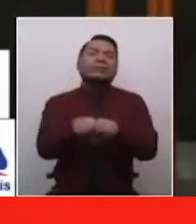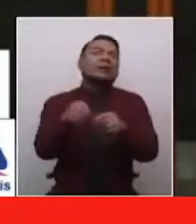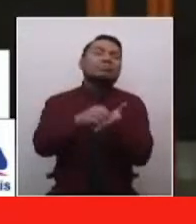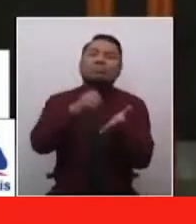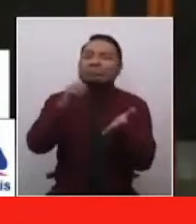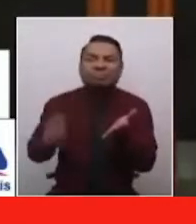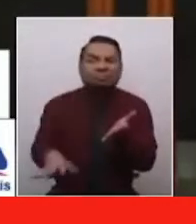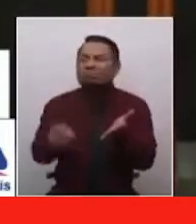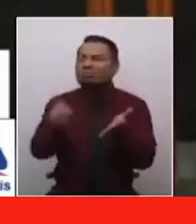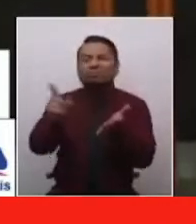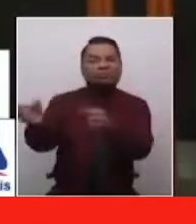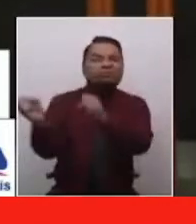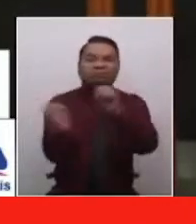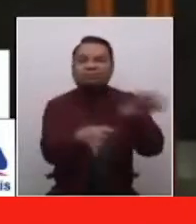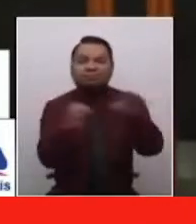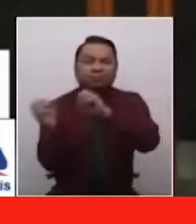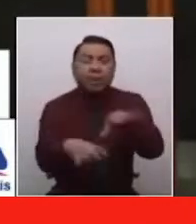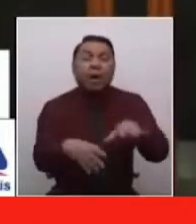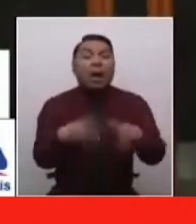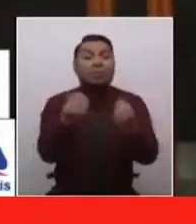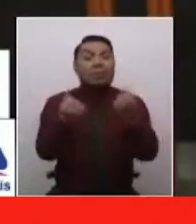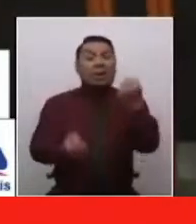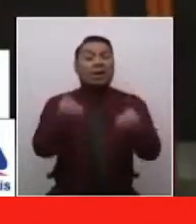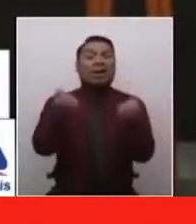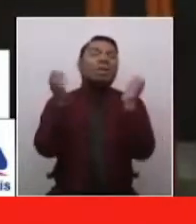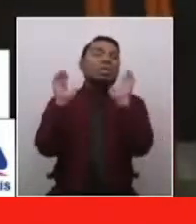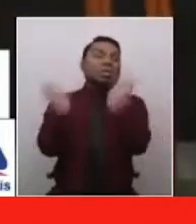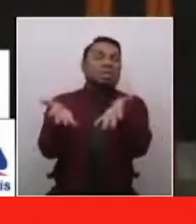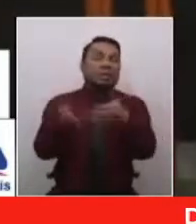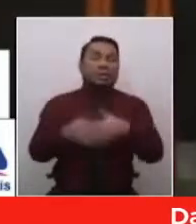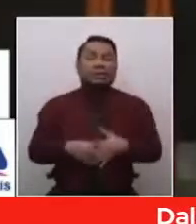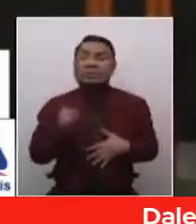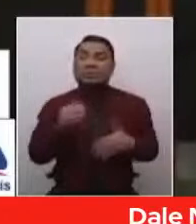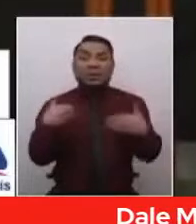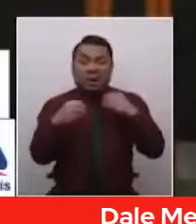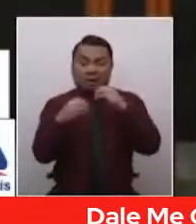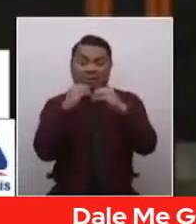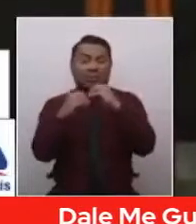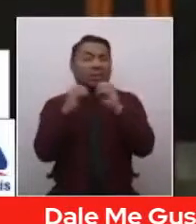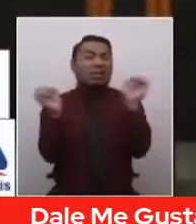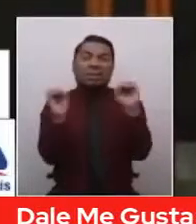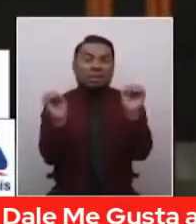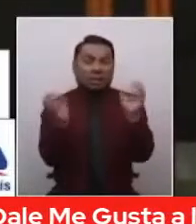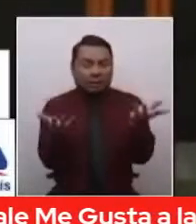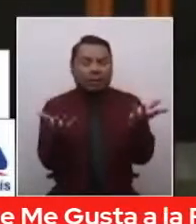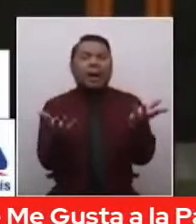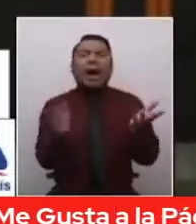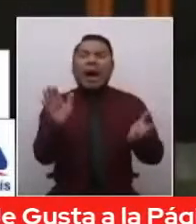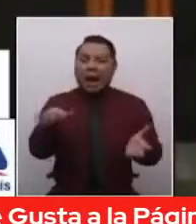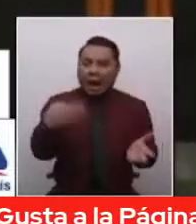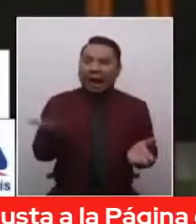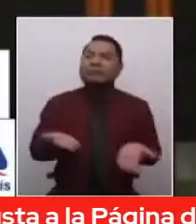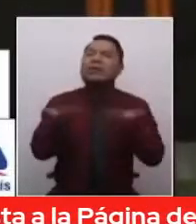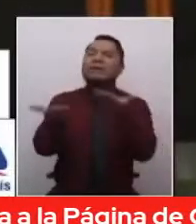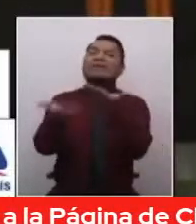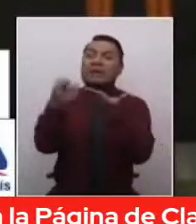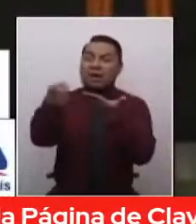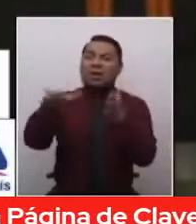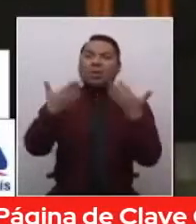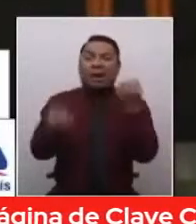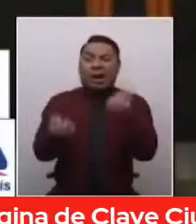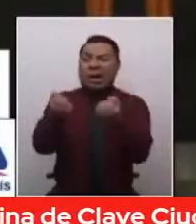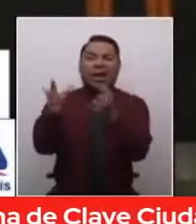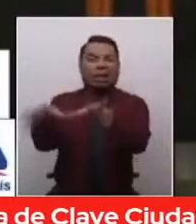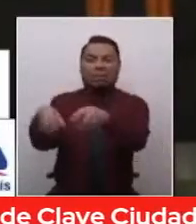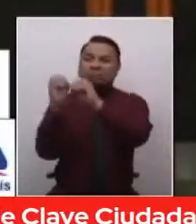esa manera. No hay muchas personas que tienen autos abandonados, que ya no tienen repuestos y que hay que dar facilidades para que puedan eliminar